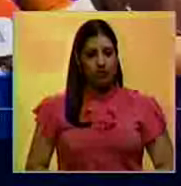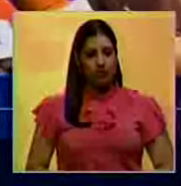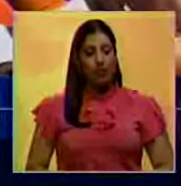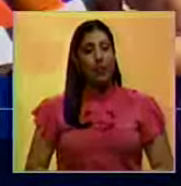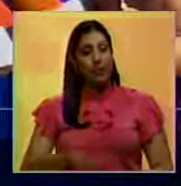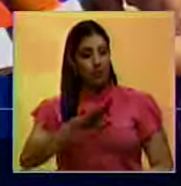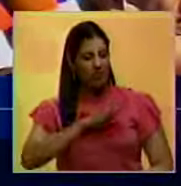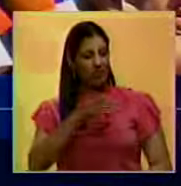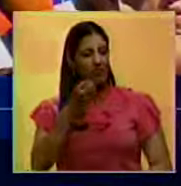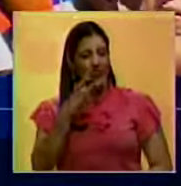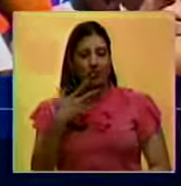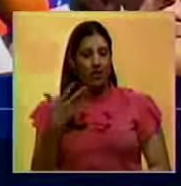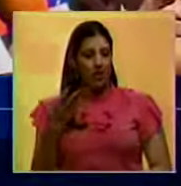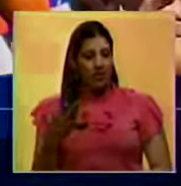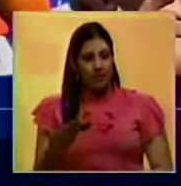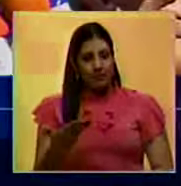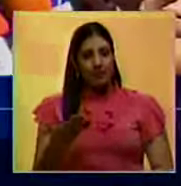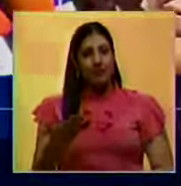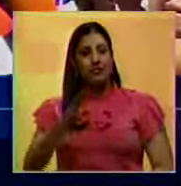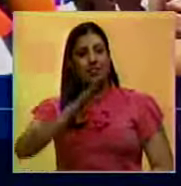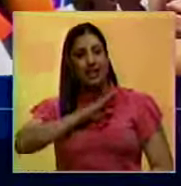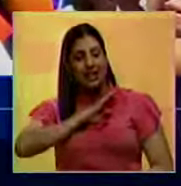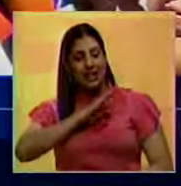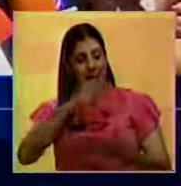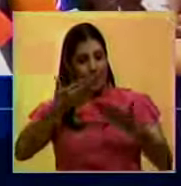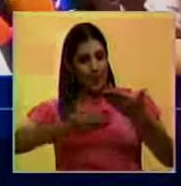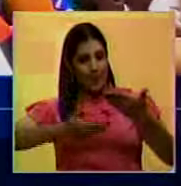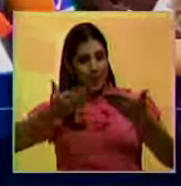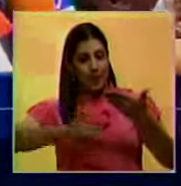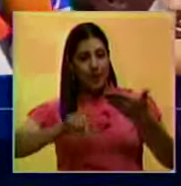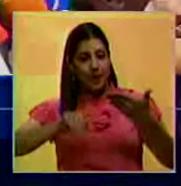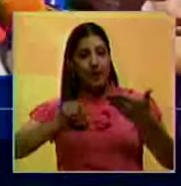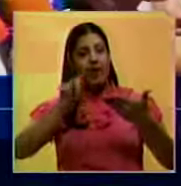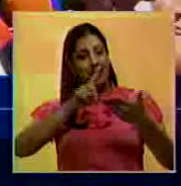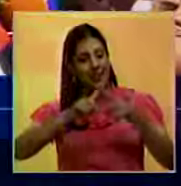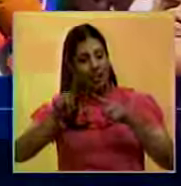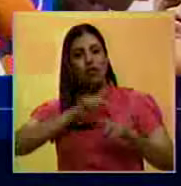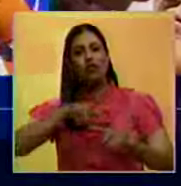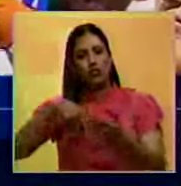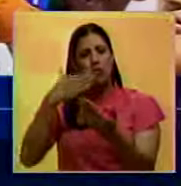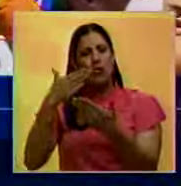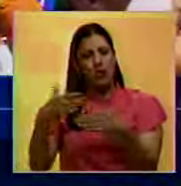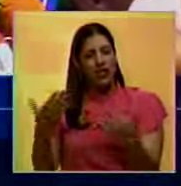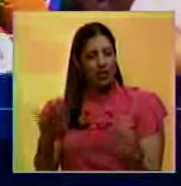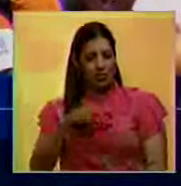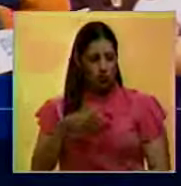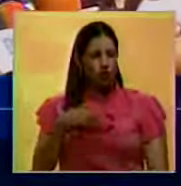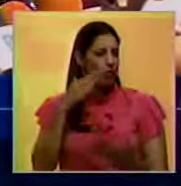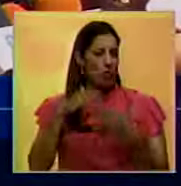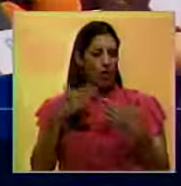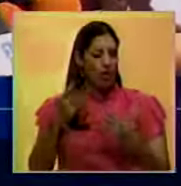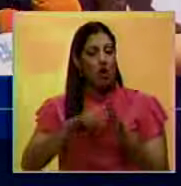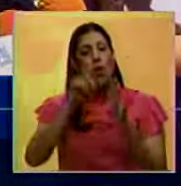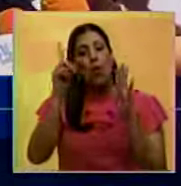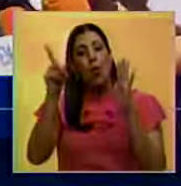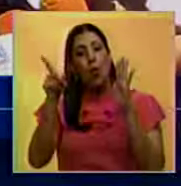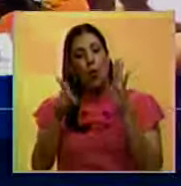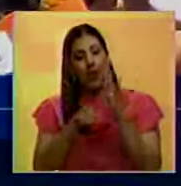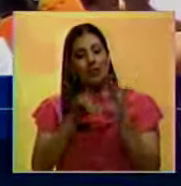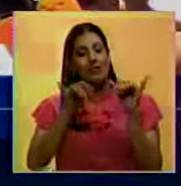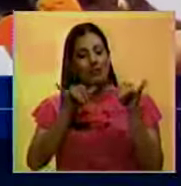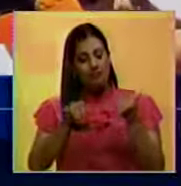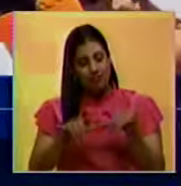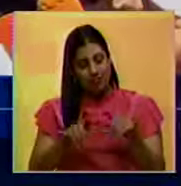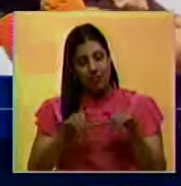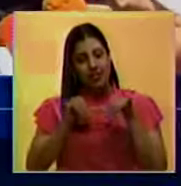Se va a decir lo que contiene ese documento y también lo que nosotros proponemos. Lo que nosotros proponemos es absolutamente los